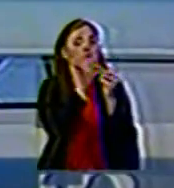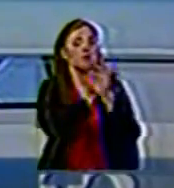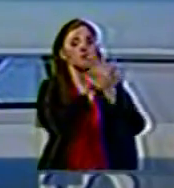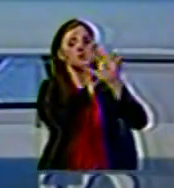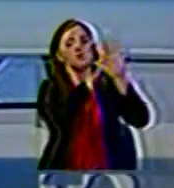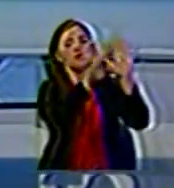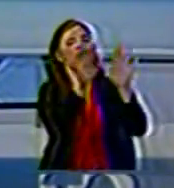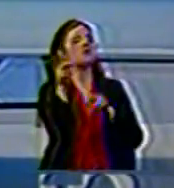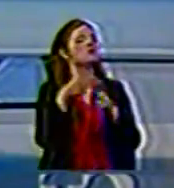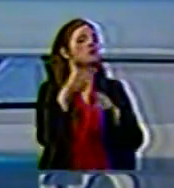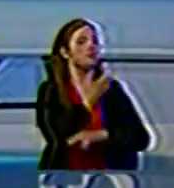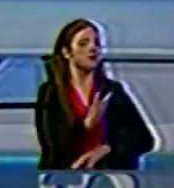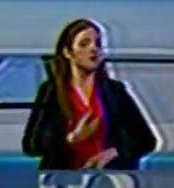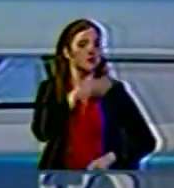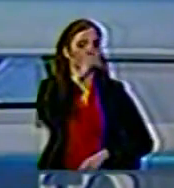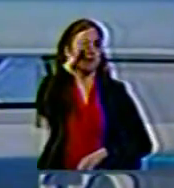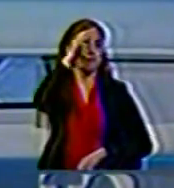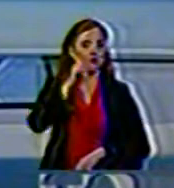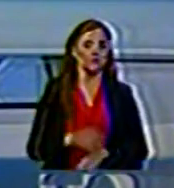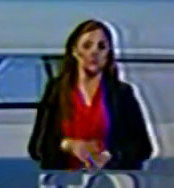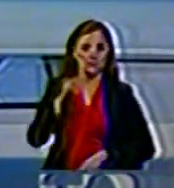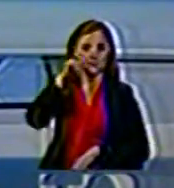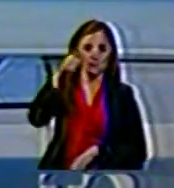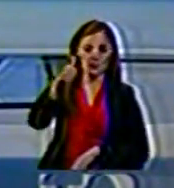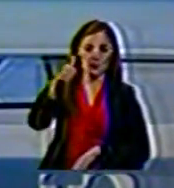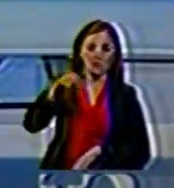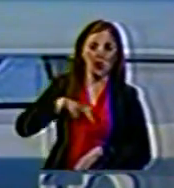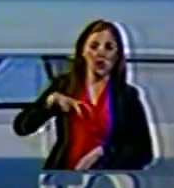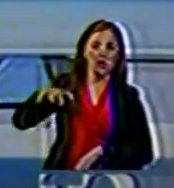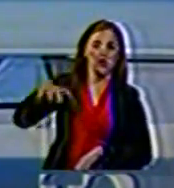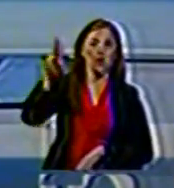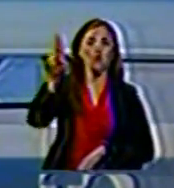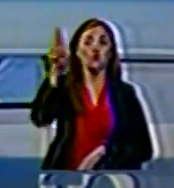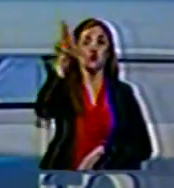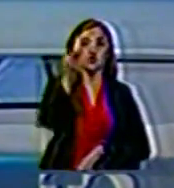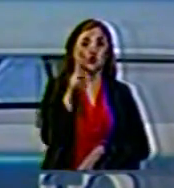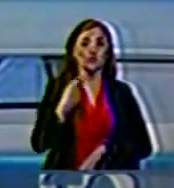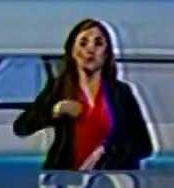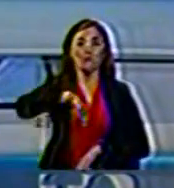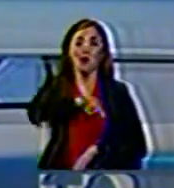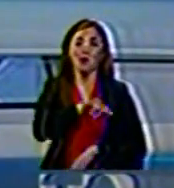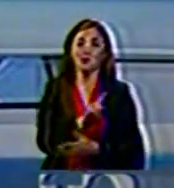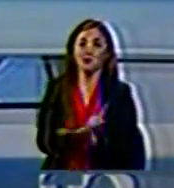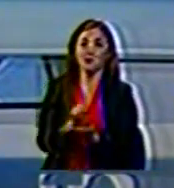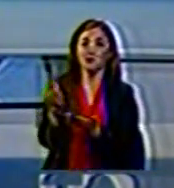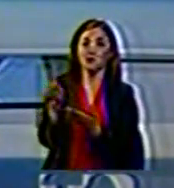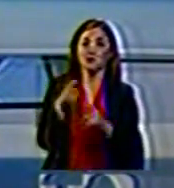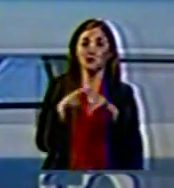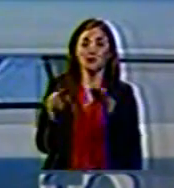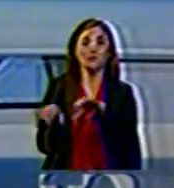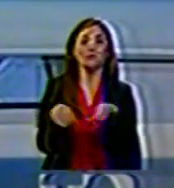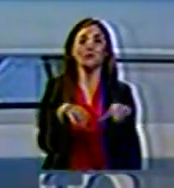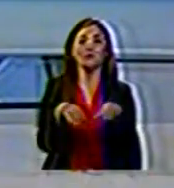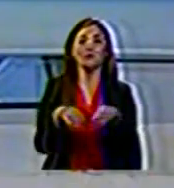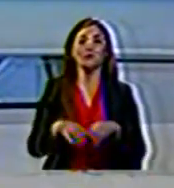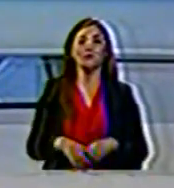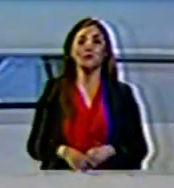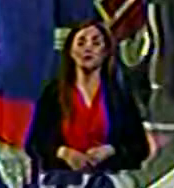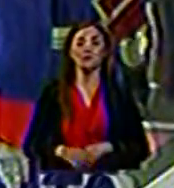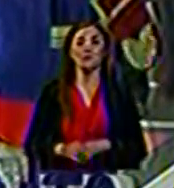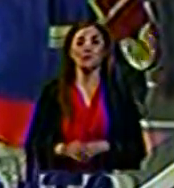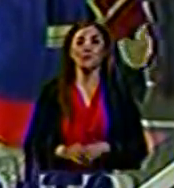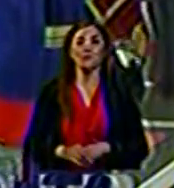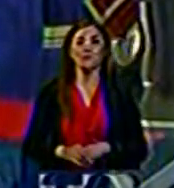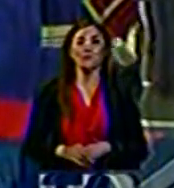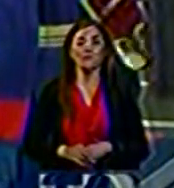El mandatario iniciará mañana una gira de una semana por Reino Unido y España, donde cumplirá varias actividades.